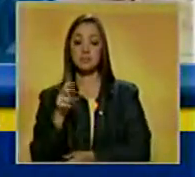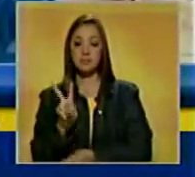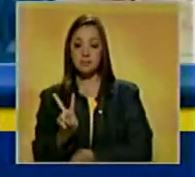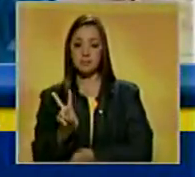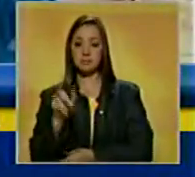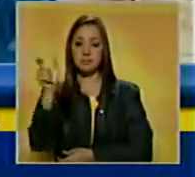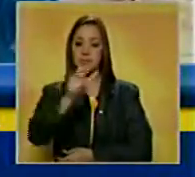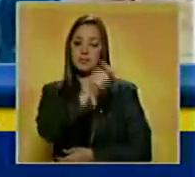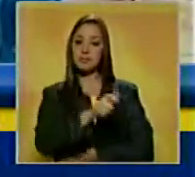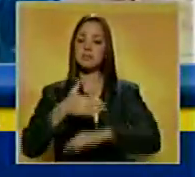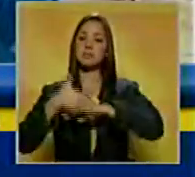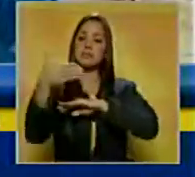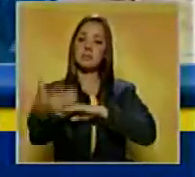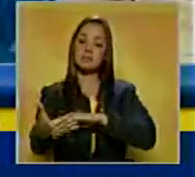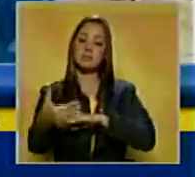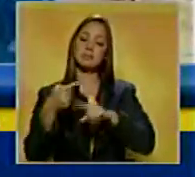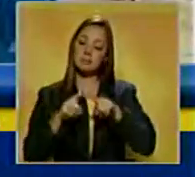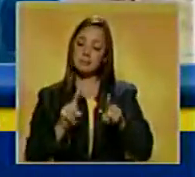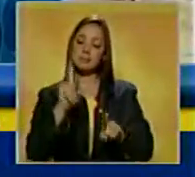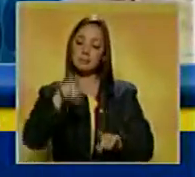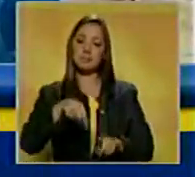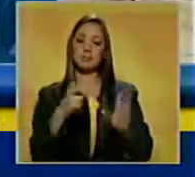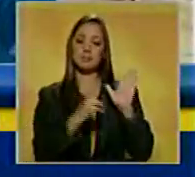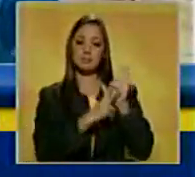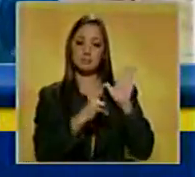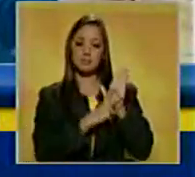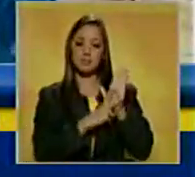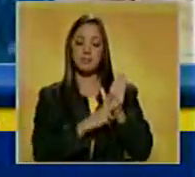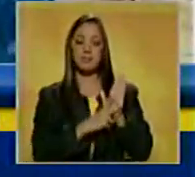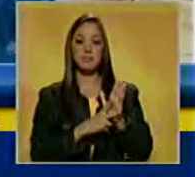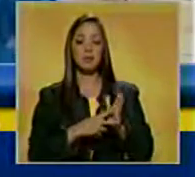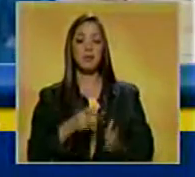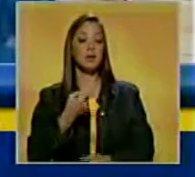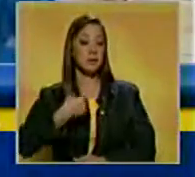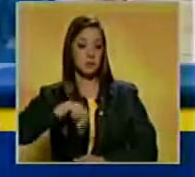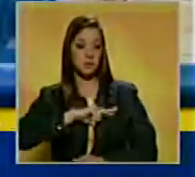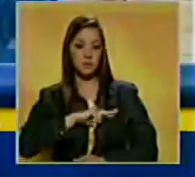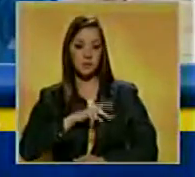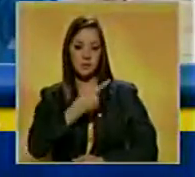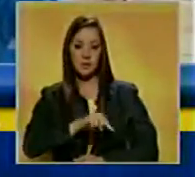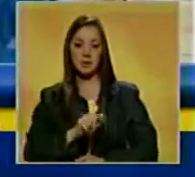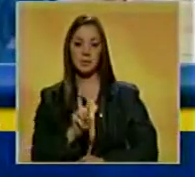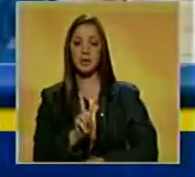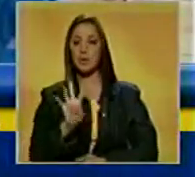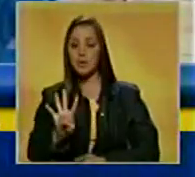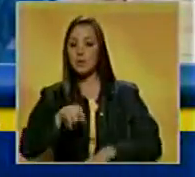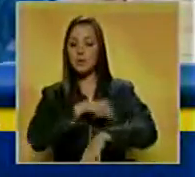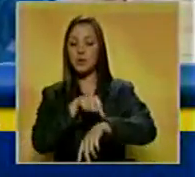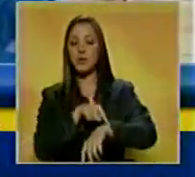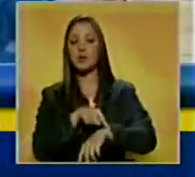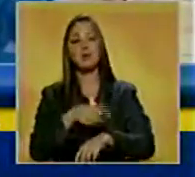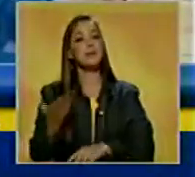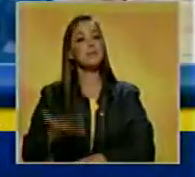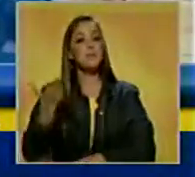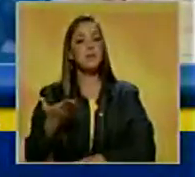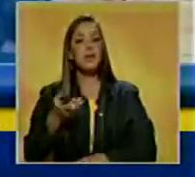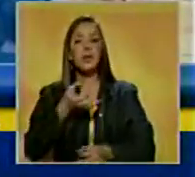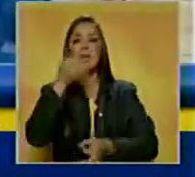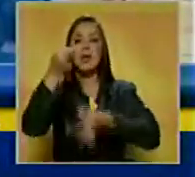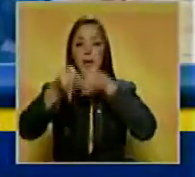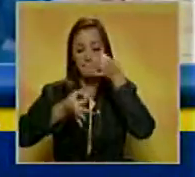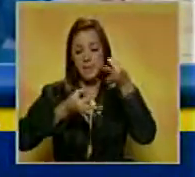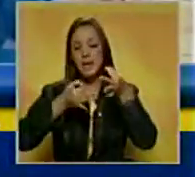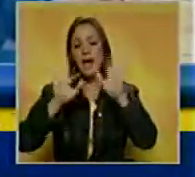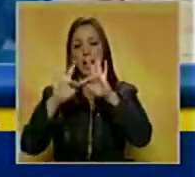frontera, pero también es muy cierto que apenas los tuvimos 24 horas. Es importante también aclarar a la familia que tengan